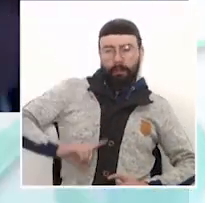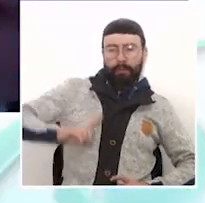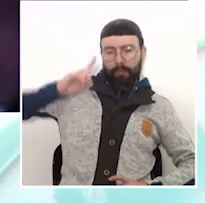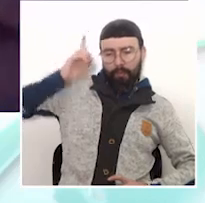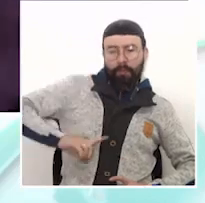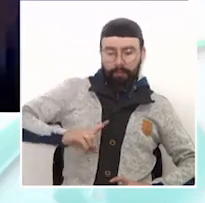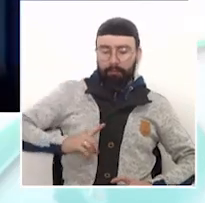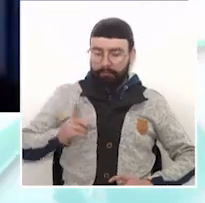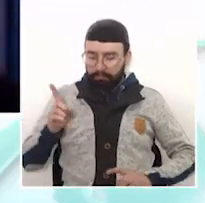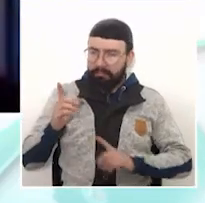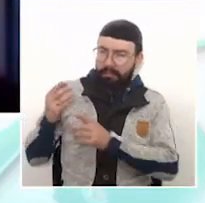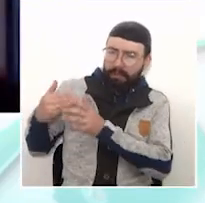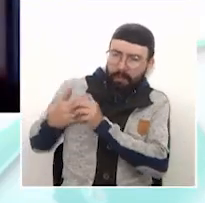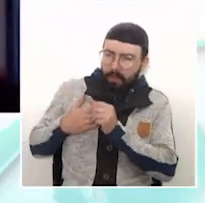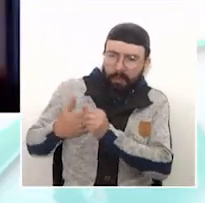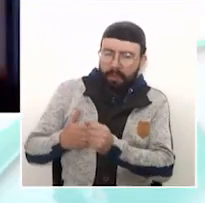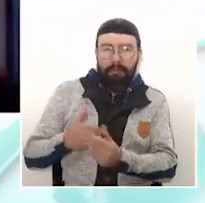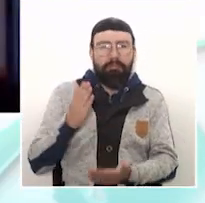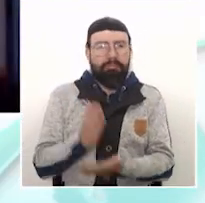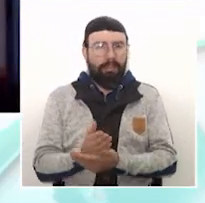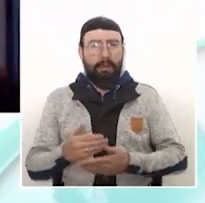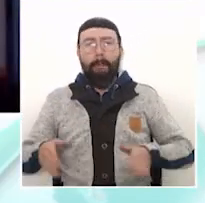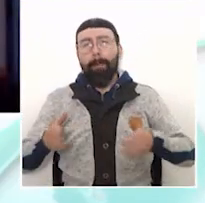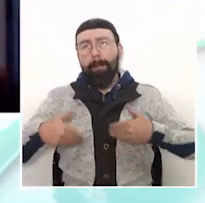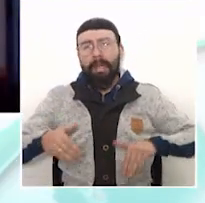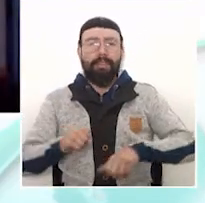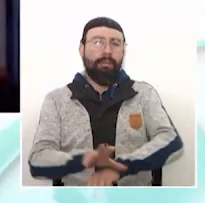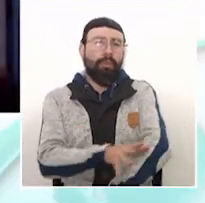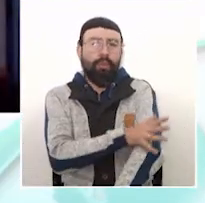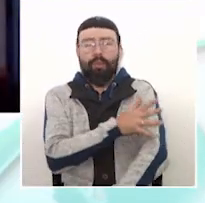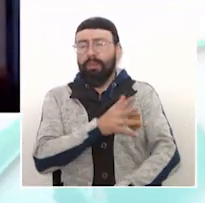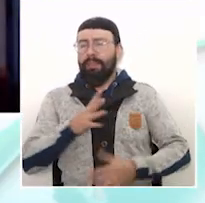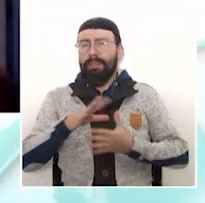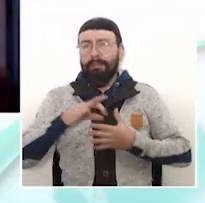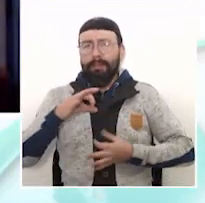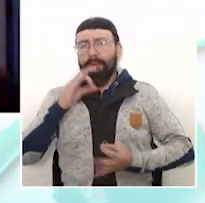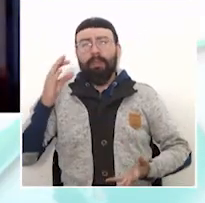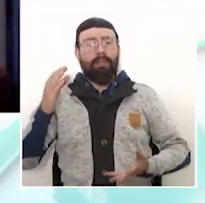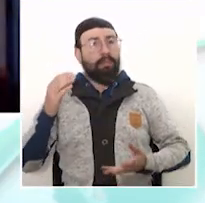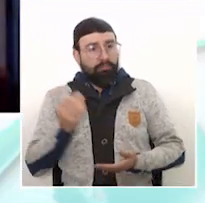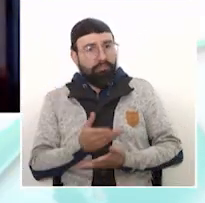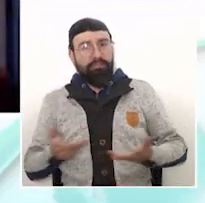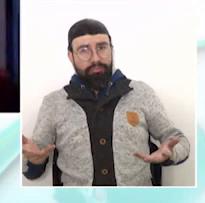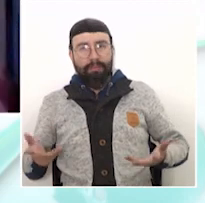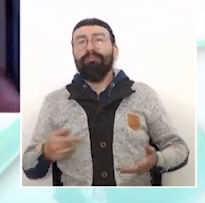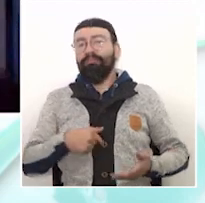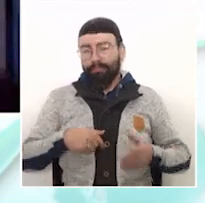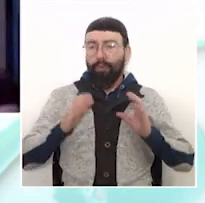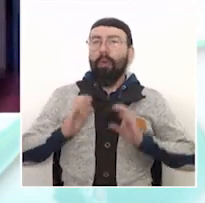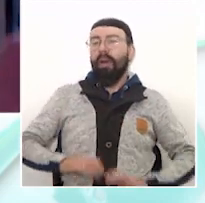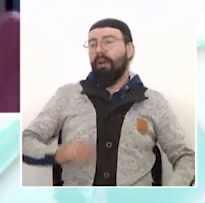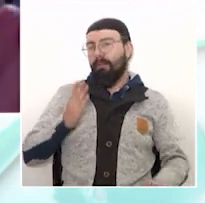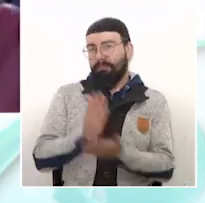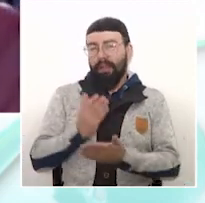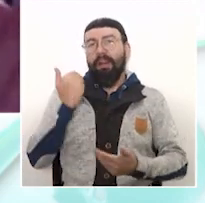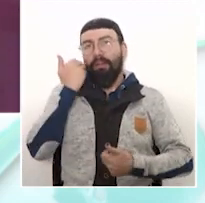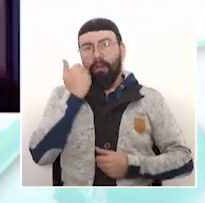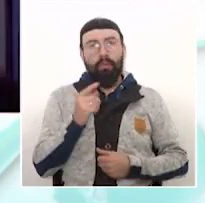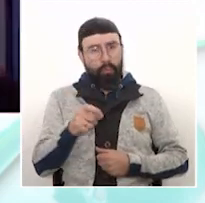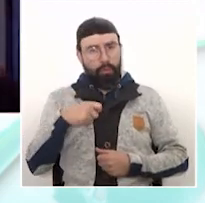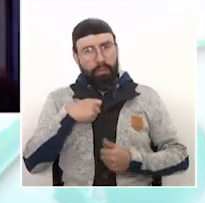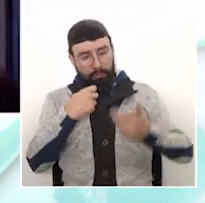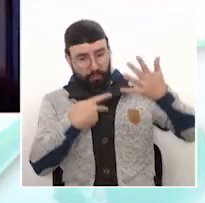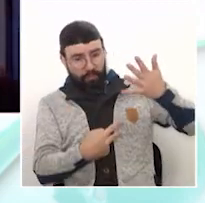cuerpo refleja lo que hay aquí, vacíos emocionales, espirituales o mentales. Entonces, si tienes cualquiera de esas